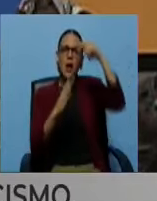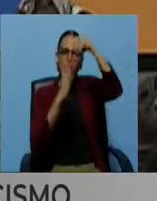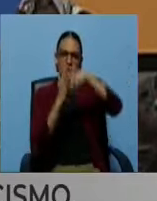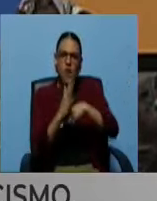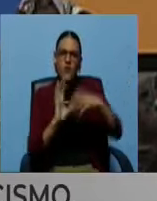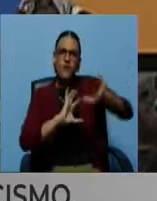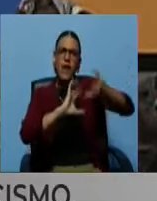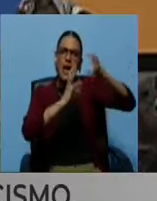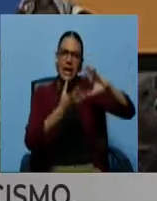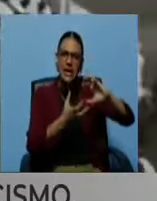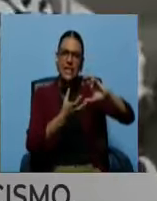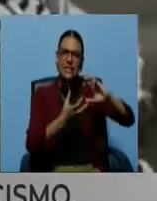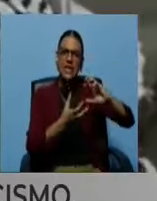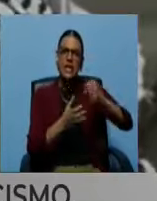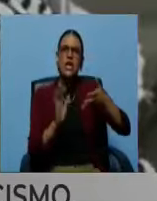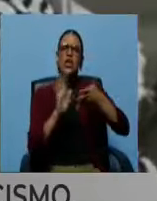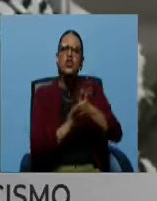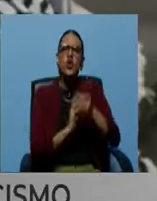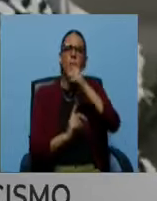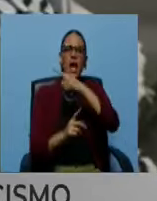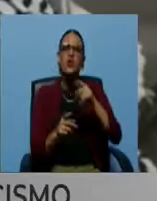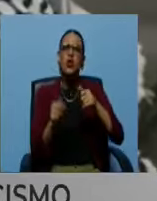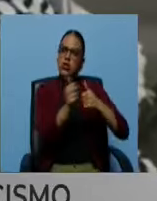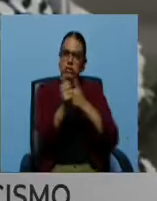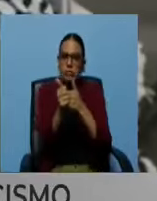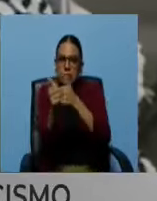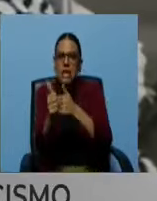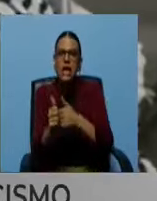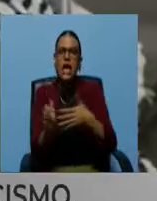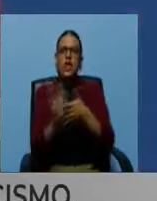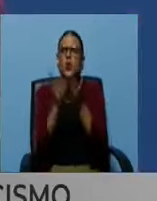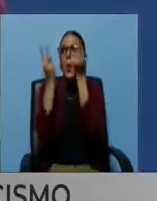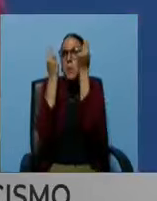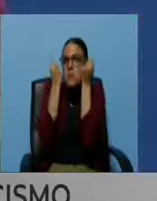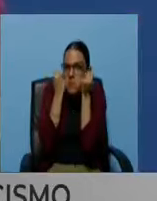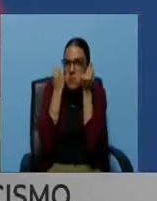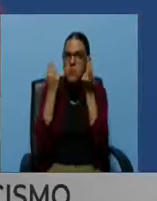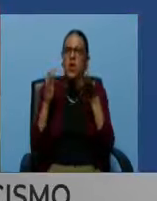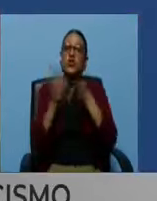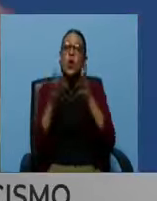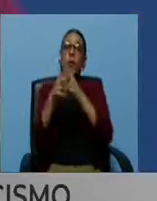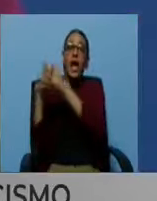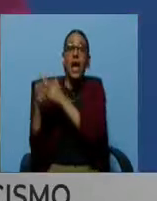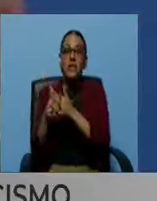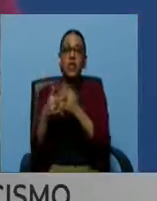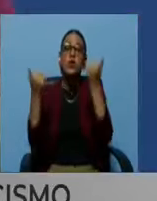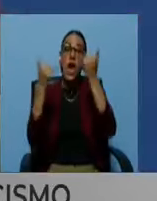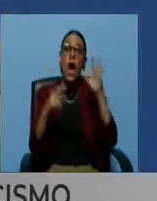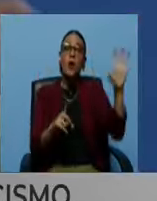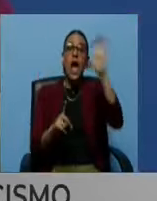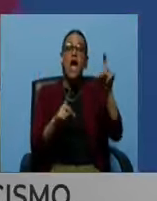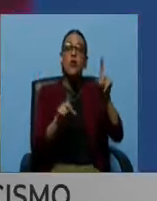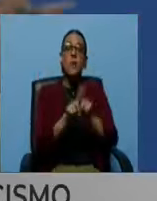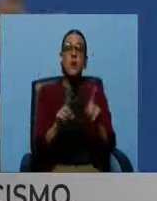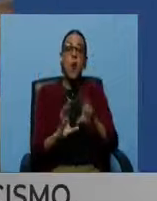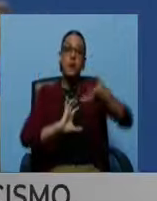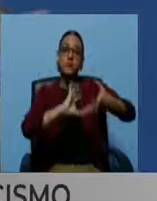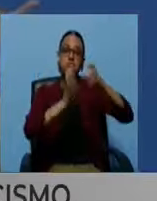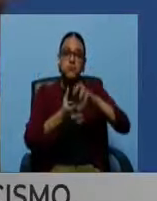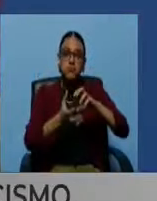crisis por su seguidismo, por su subordinación a los Estados Unidos, donde las